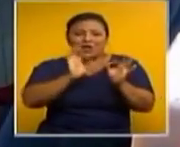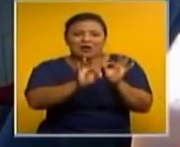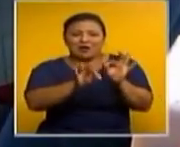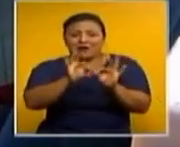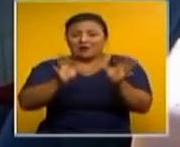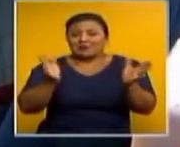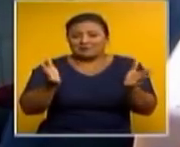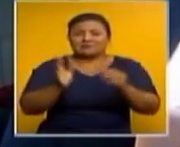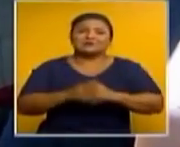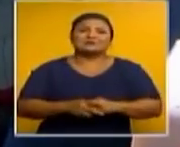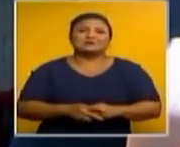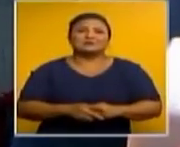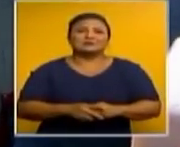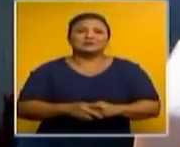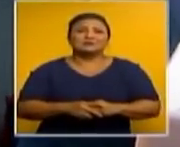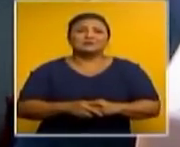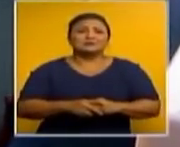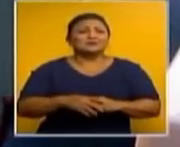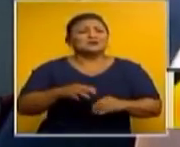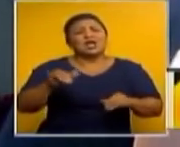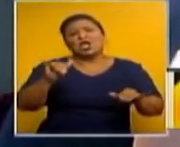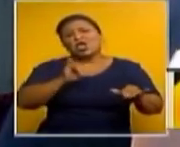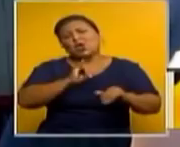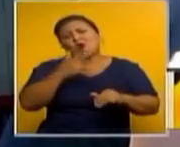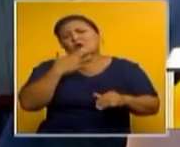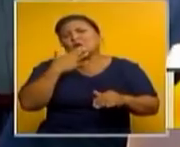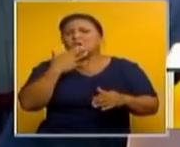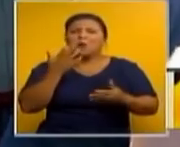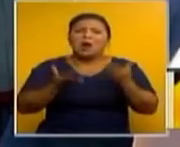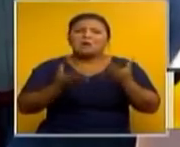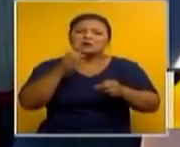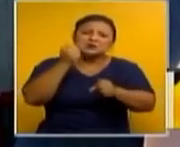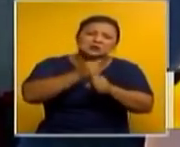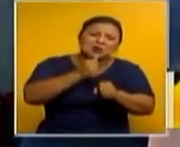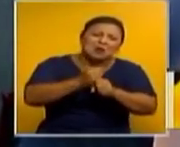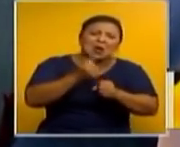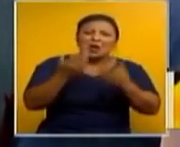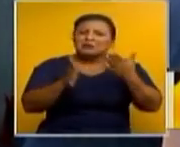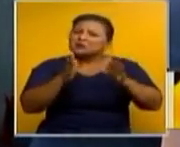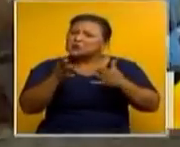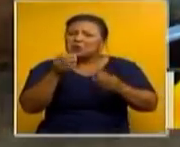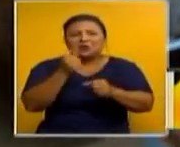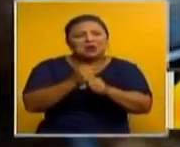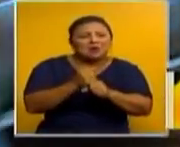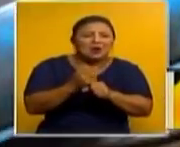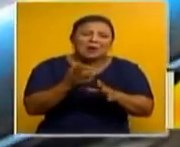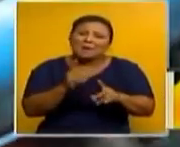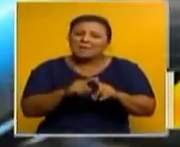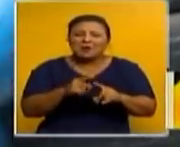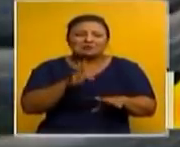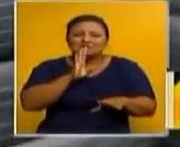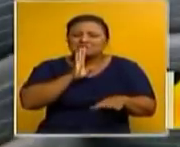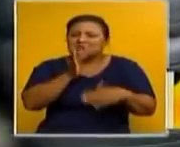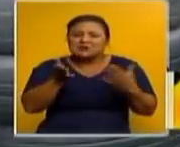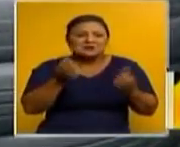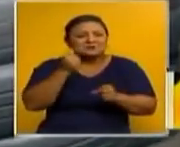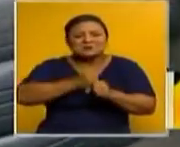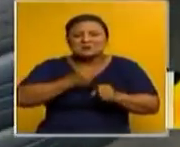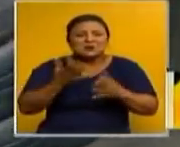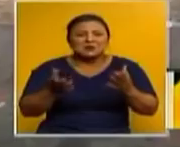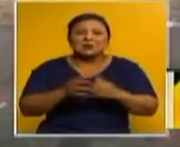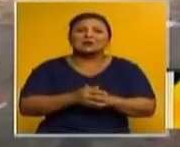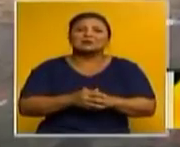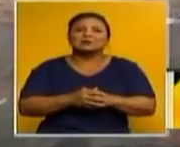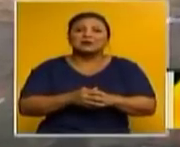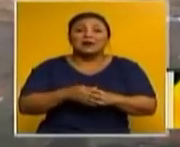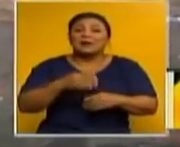esto como la marea sube y baja. Y hay días que no hay también. Esta labor no es fácil. Según